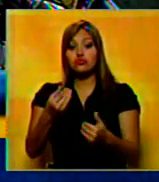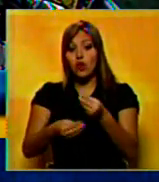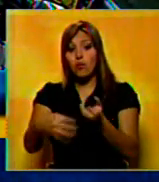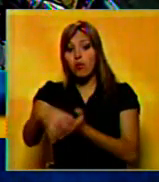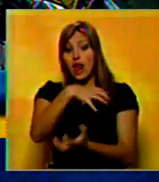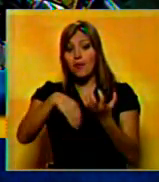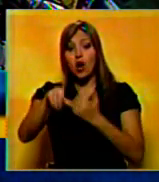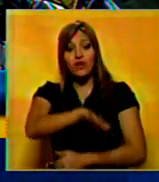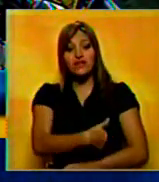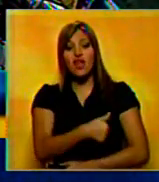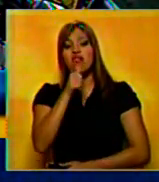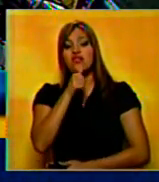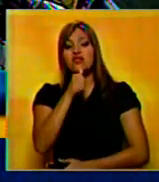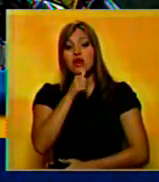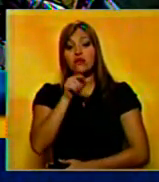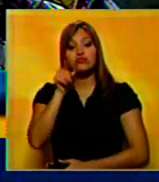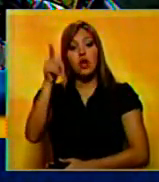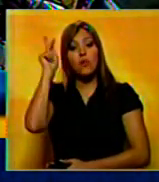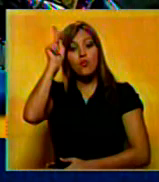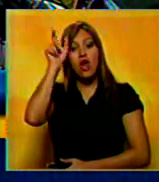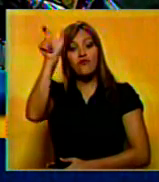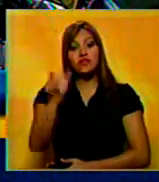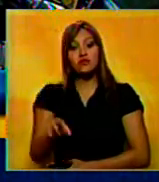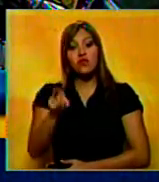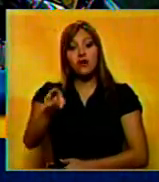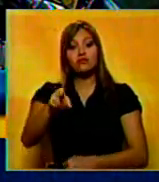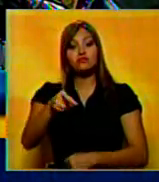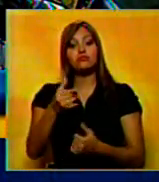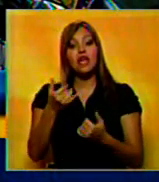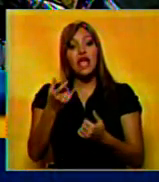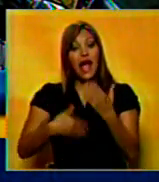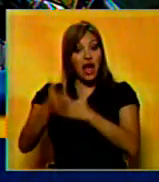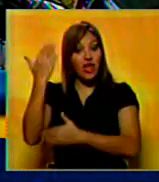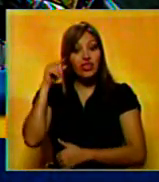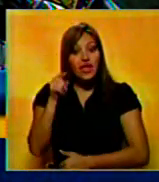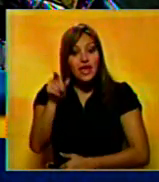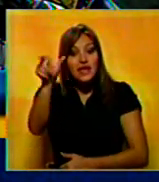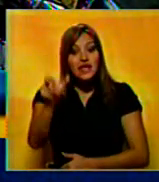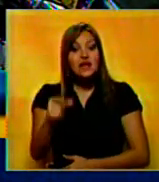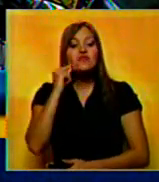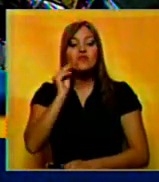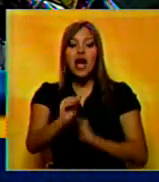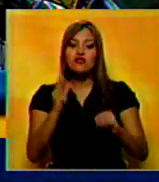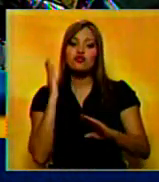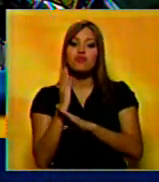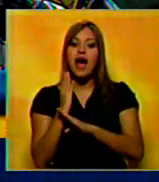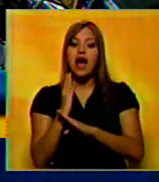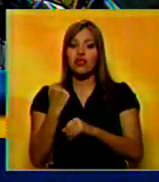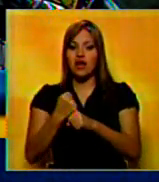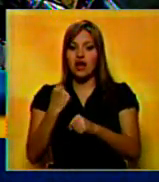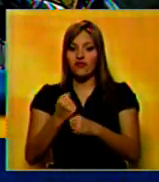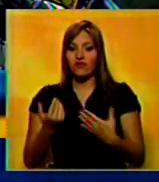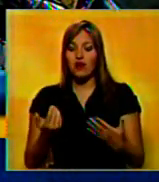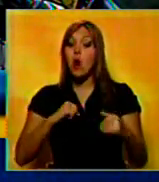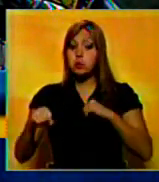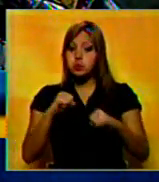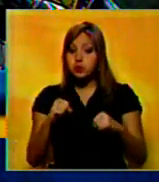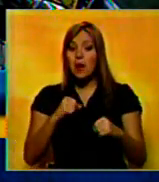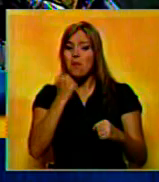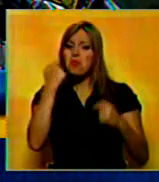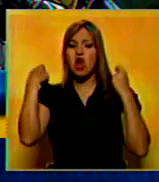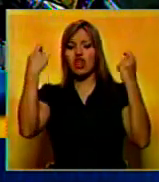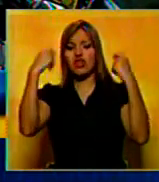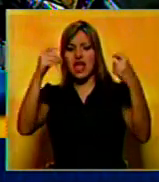conflictividad universitaria será la profesora Yadira Córdoba. Ella que en el pasado convocó a paro, movilizaciones,